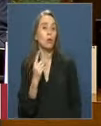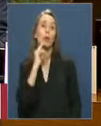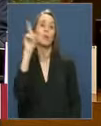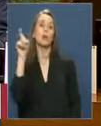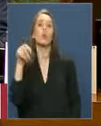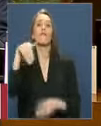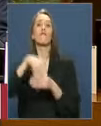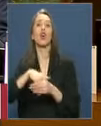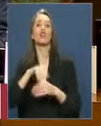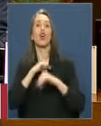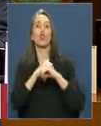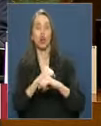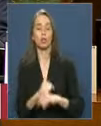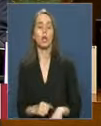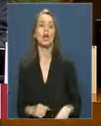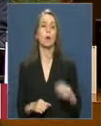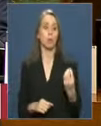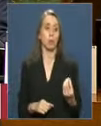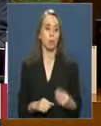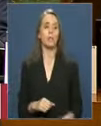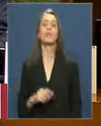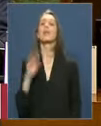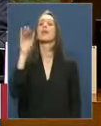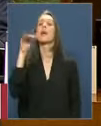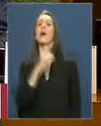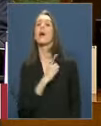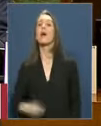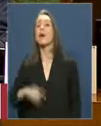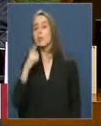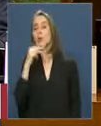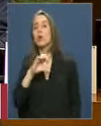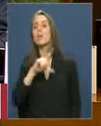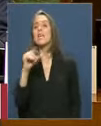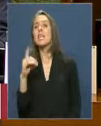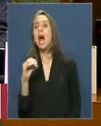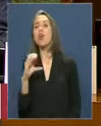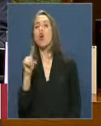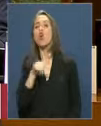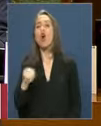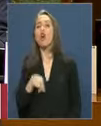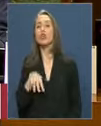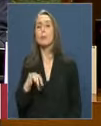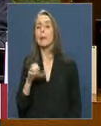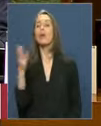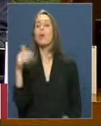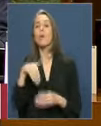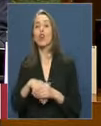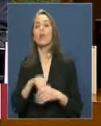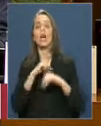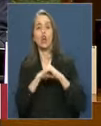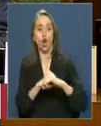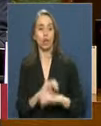Diputado Alinco. Voto en contra. Muy bien. Diputado señor Mellado, don Cosme. En contra.